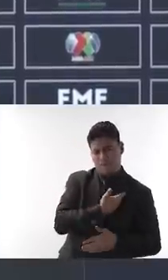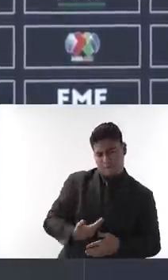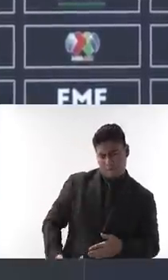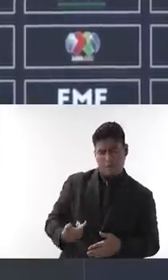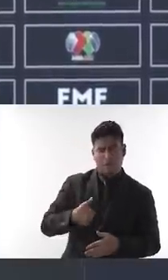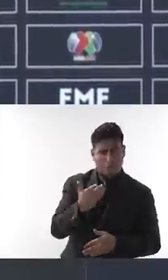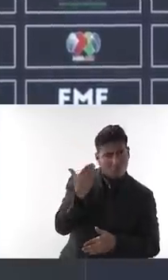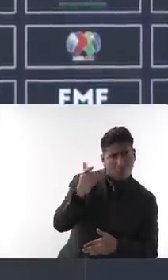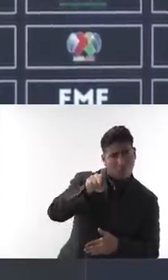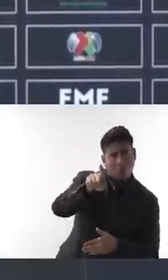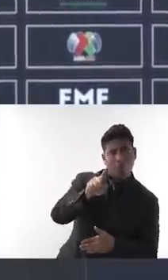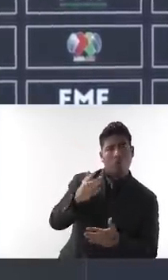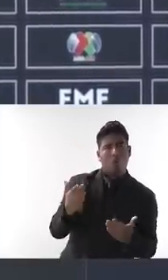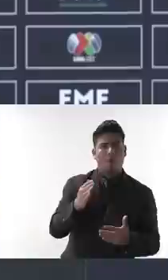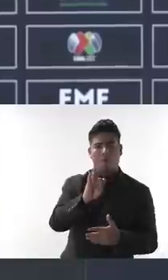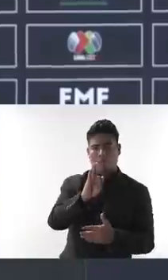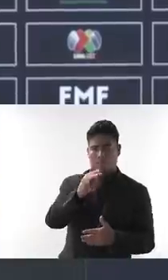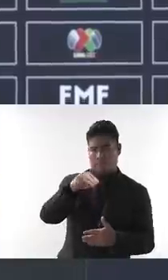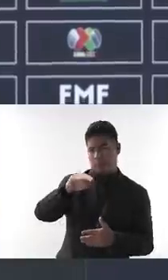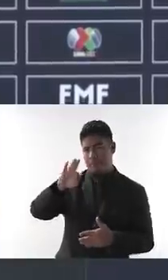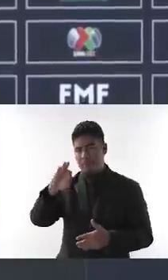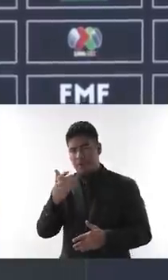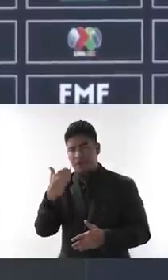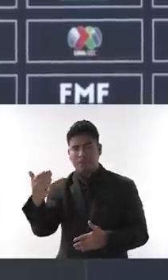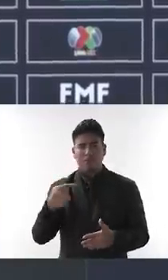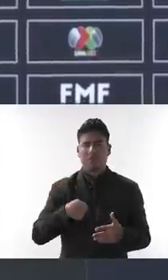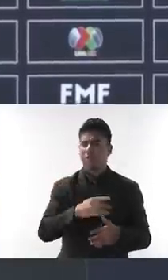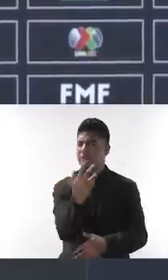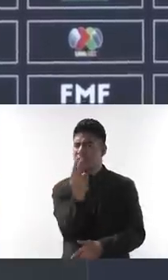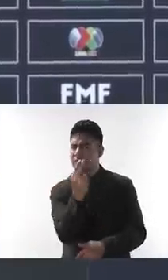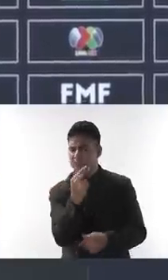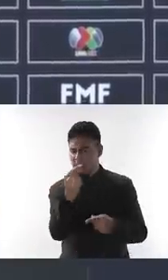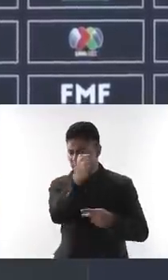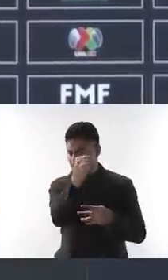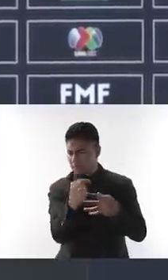de tener el que sea el nuevo técnico de la selección que va a elegir el comité?